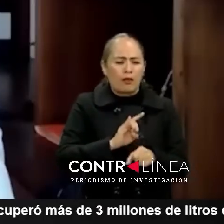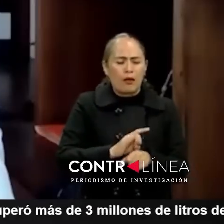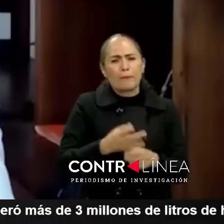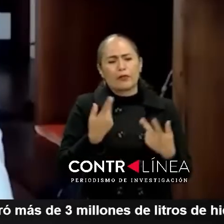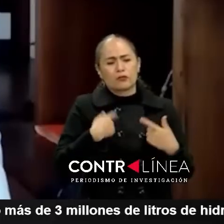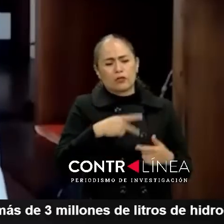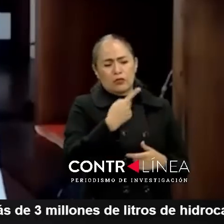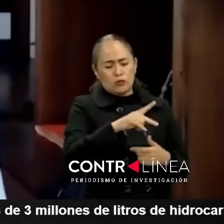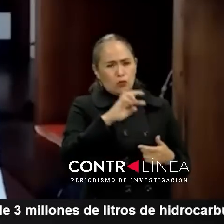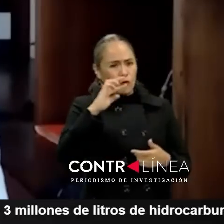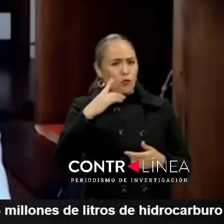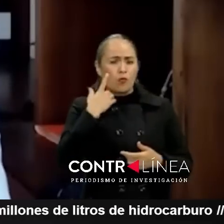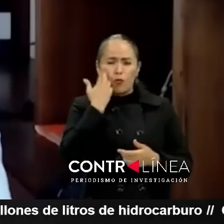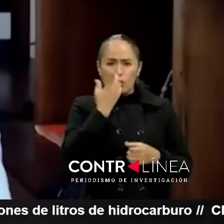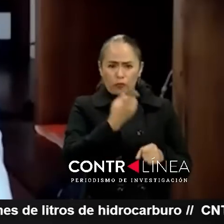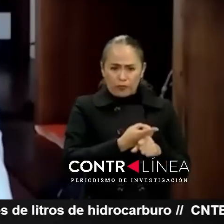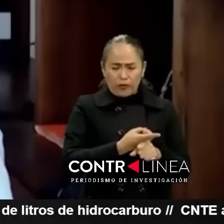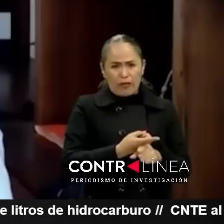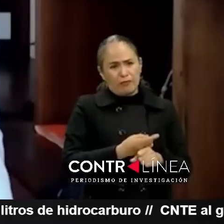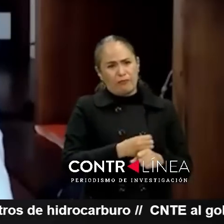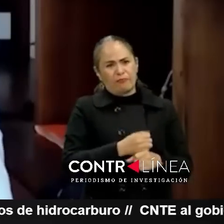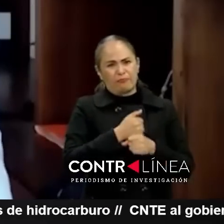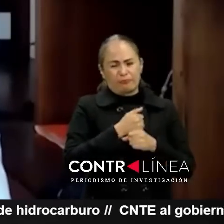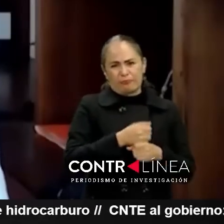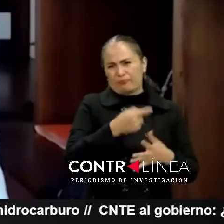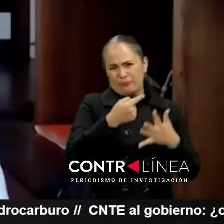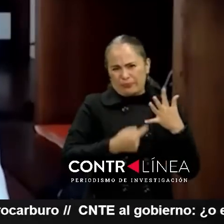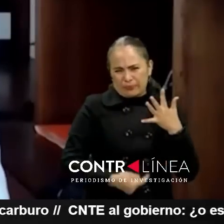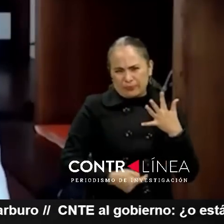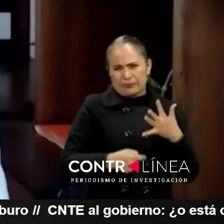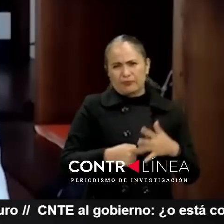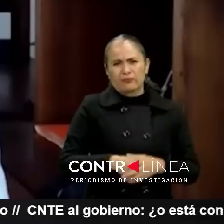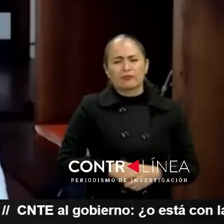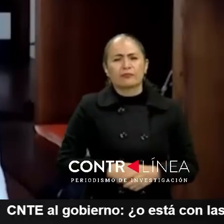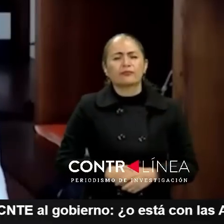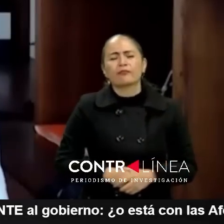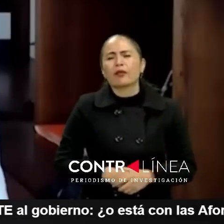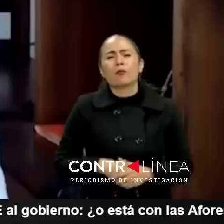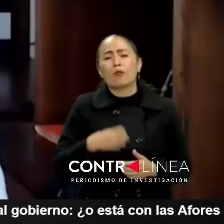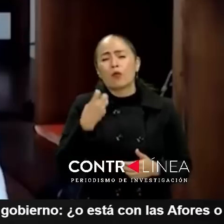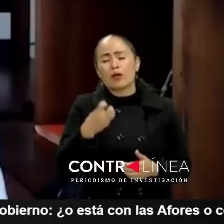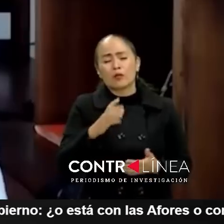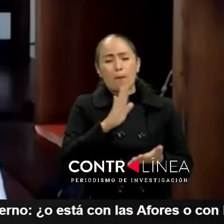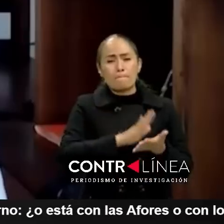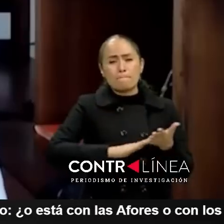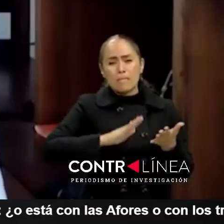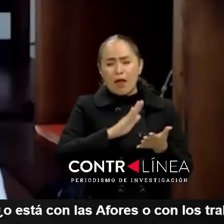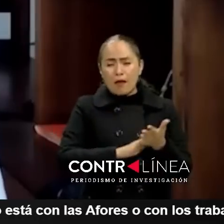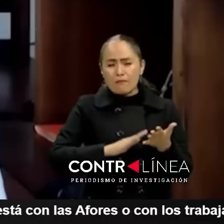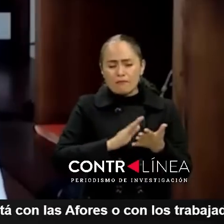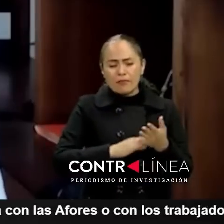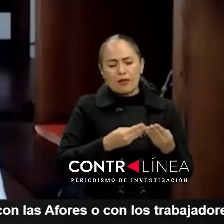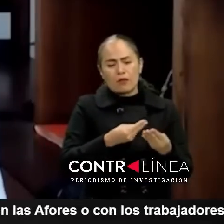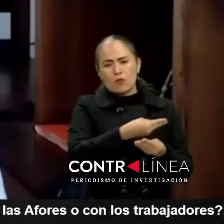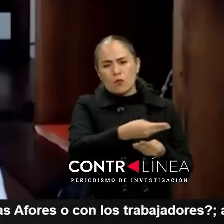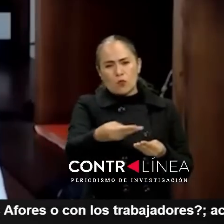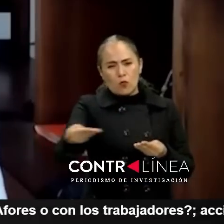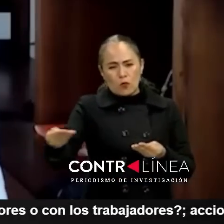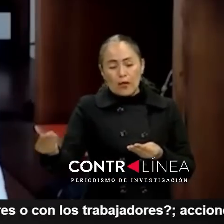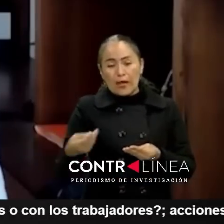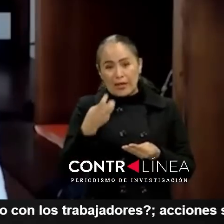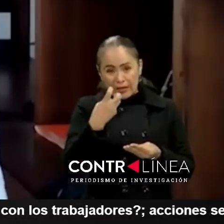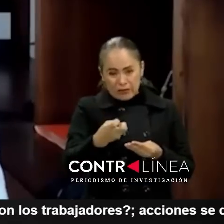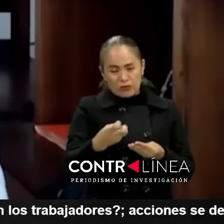de la ciudadanía. Por ello, los denominados acordeones representan una amenaza mayúscula para el ejercicio del